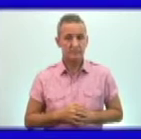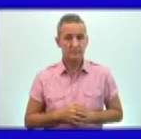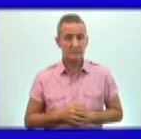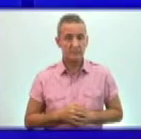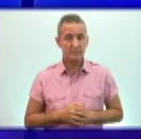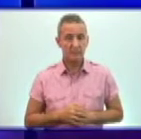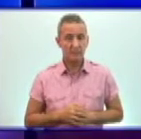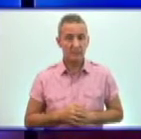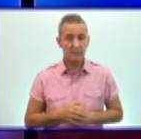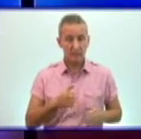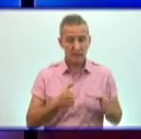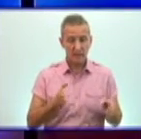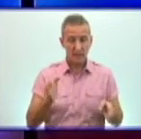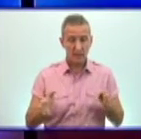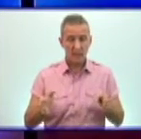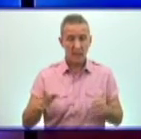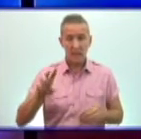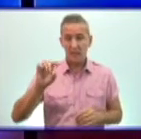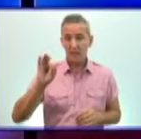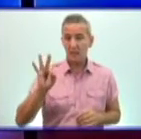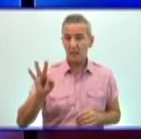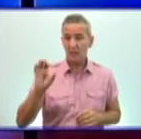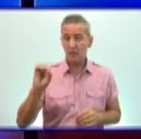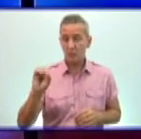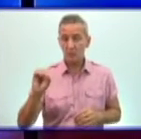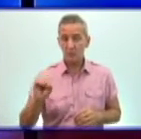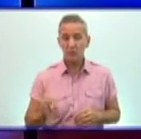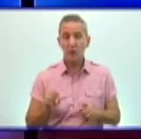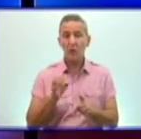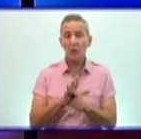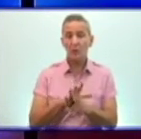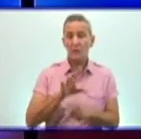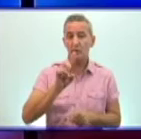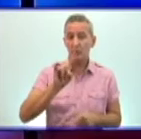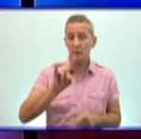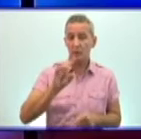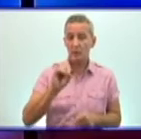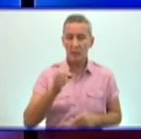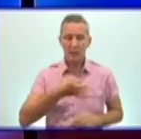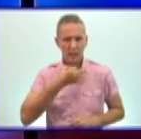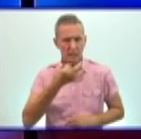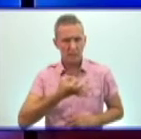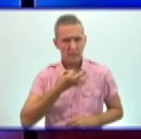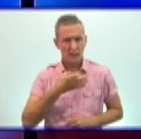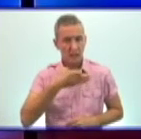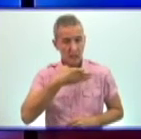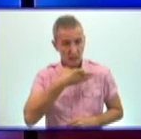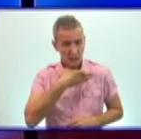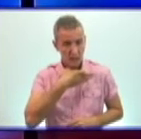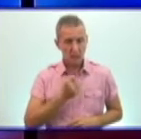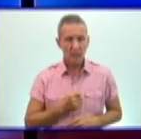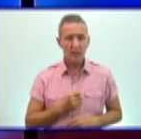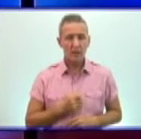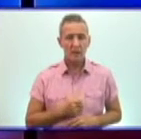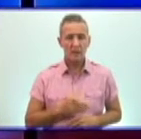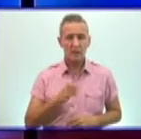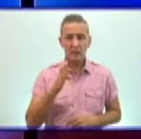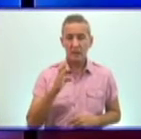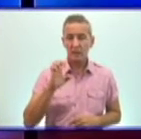Fidel en la década del 80, a principios del 90, explicaba y expresaba, fe ciega